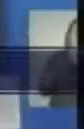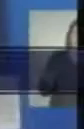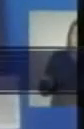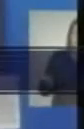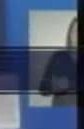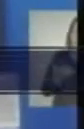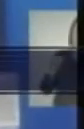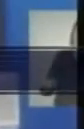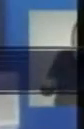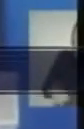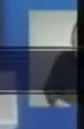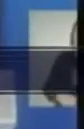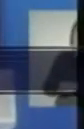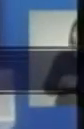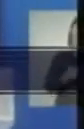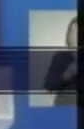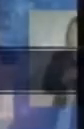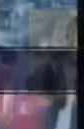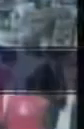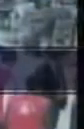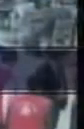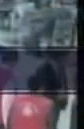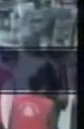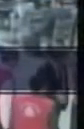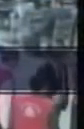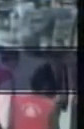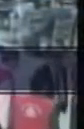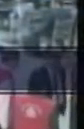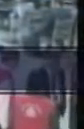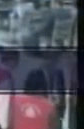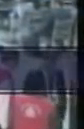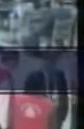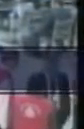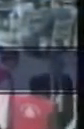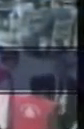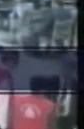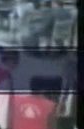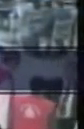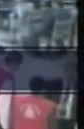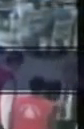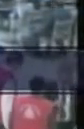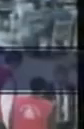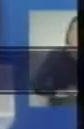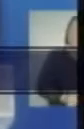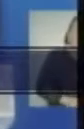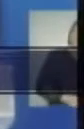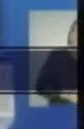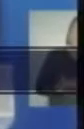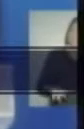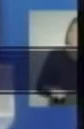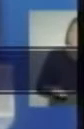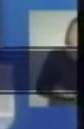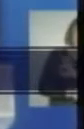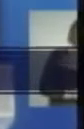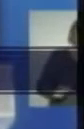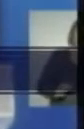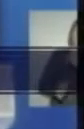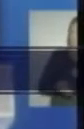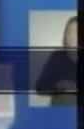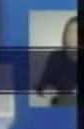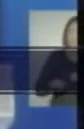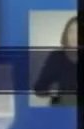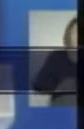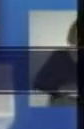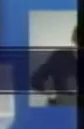colegio y no fue un debate. Esperamos que ahora el debate sea eso, una confrontación directa de